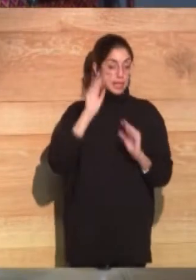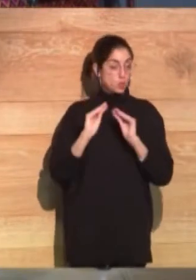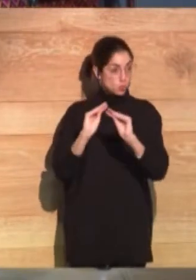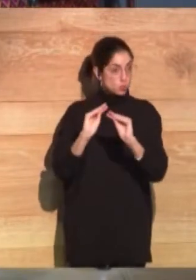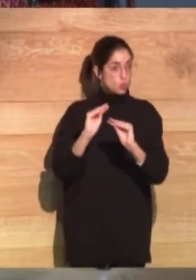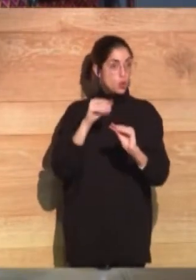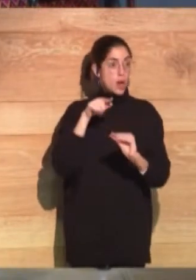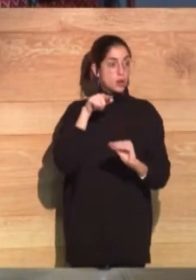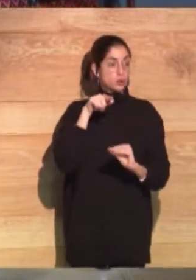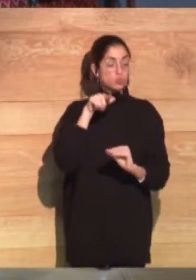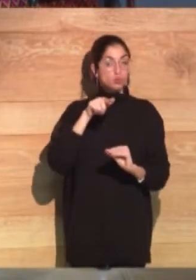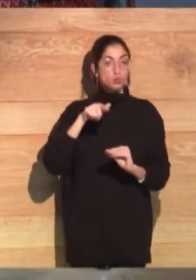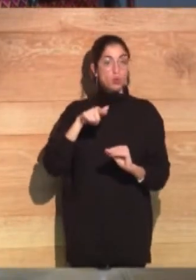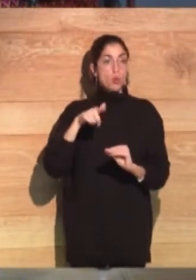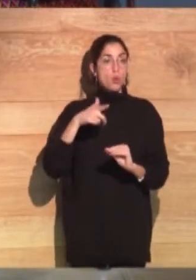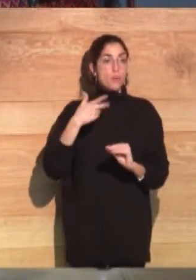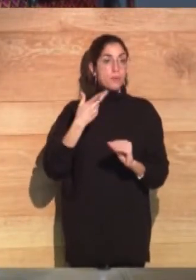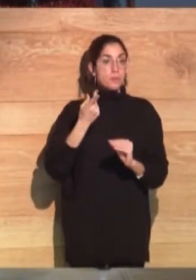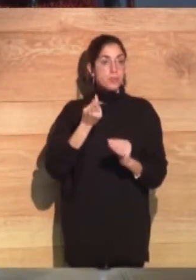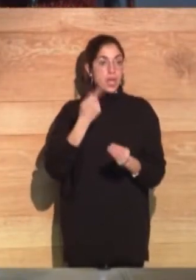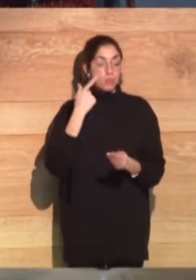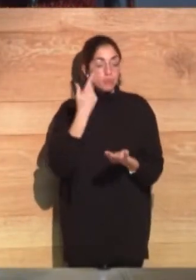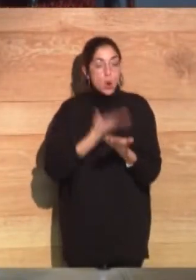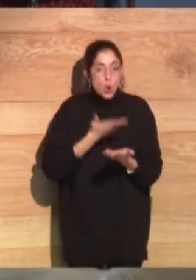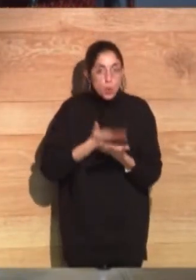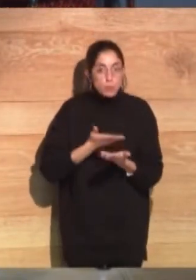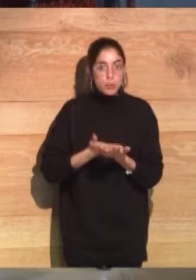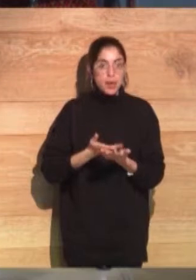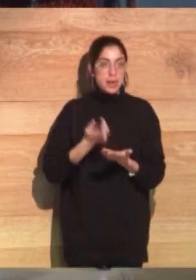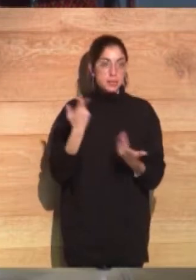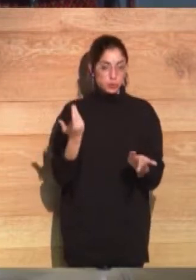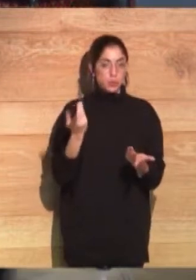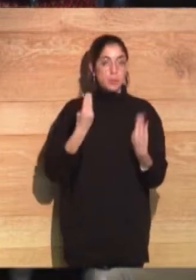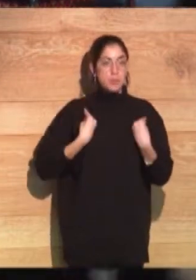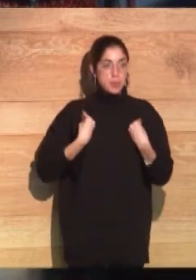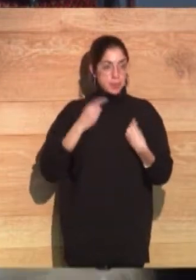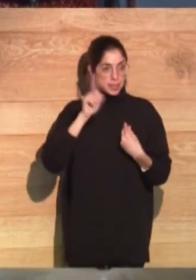usted tuvo ocasión de vivir, de comprobar, porque luego tuvo como presidenta